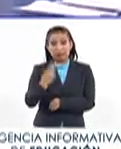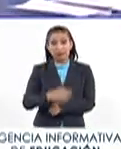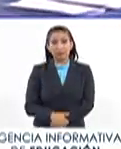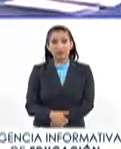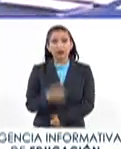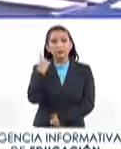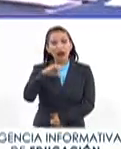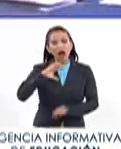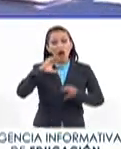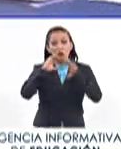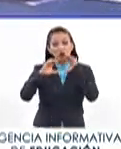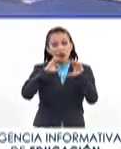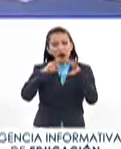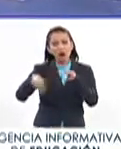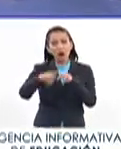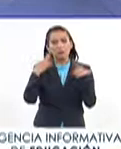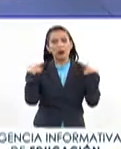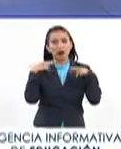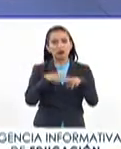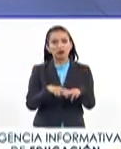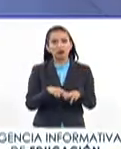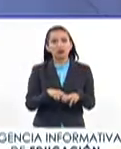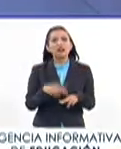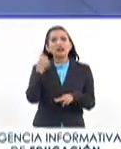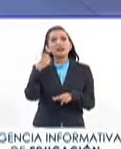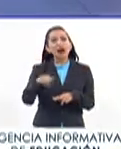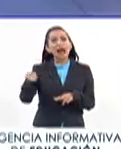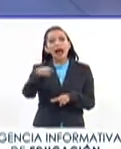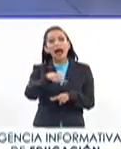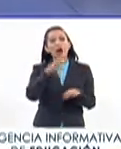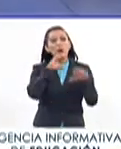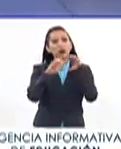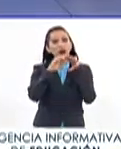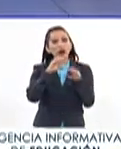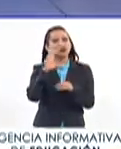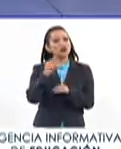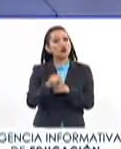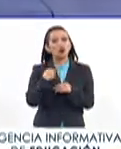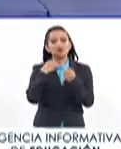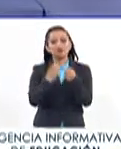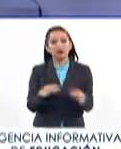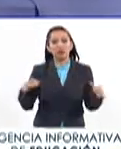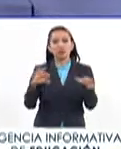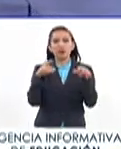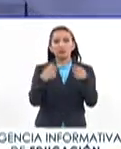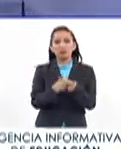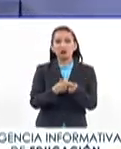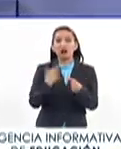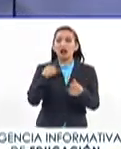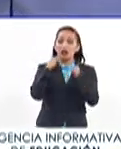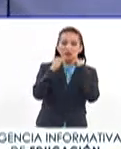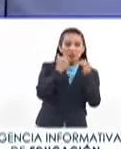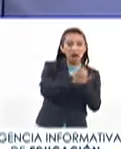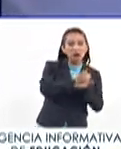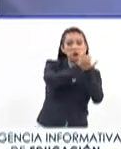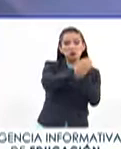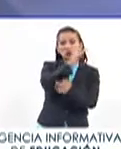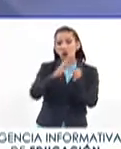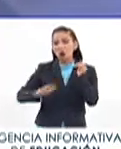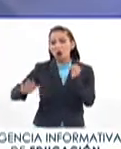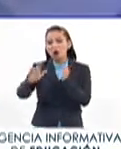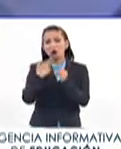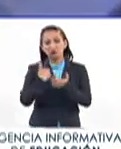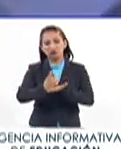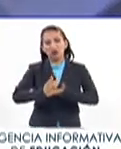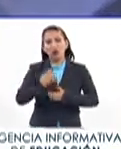necesitamos para la comunicación con nuestros maestros y para que esa comunicación no se pierda. Con la ayuda de intérpretes y todo esto nos